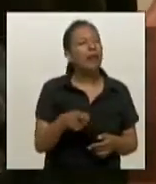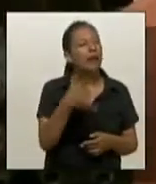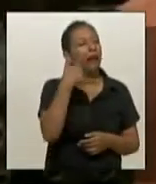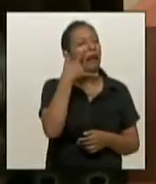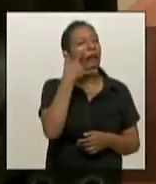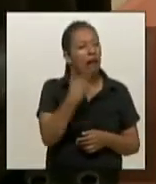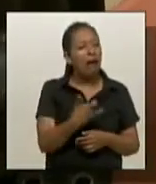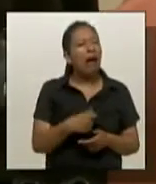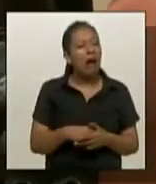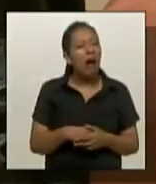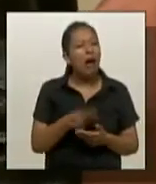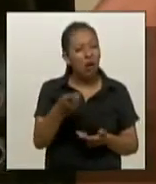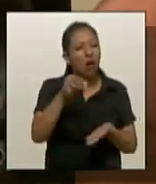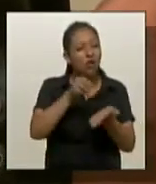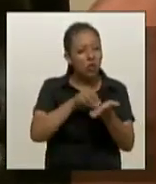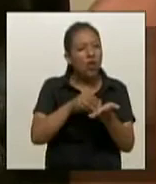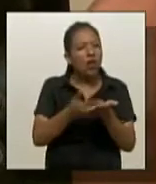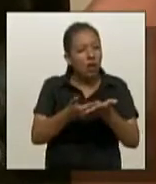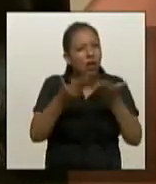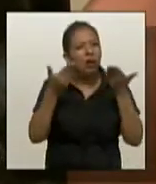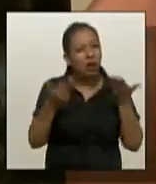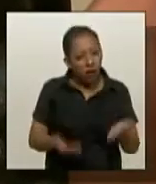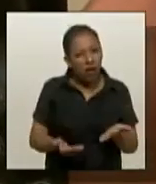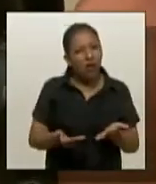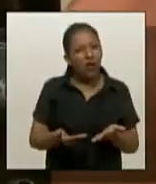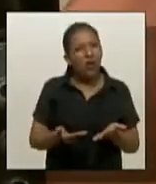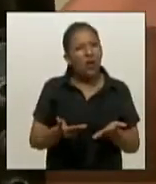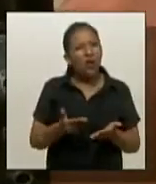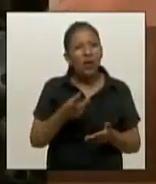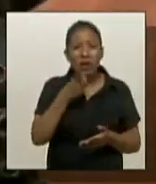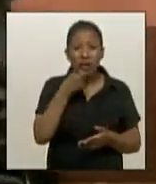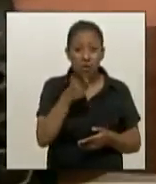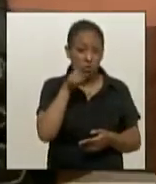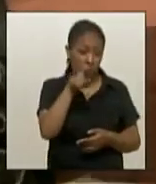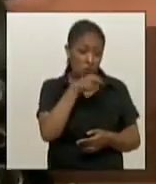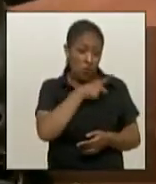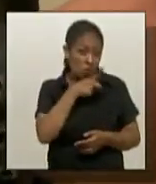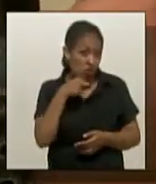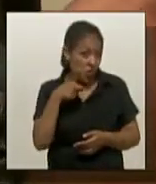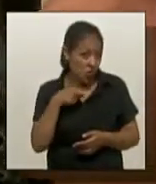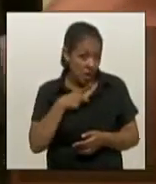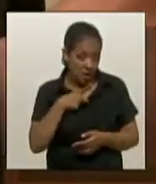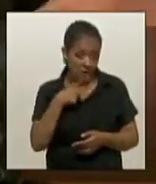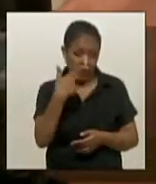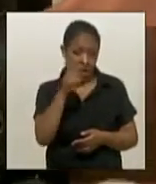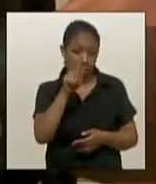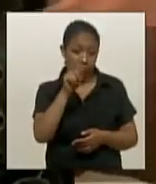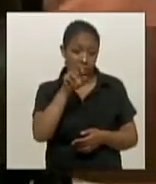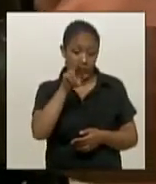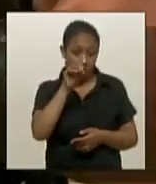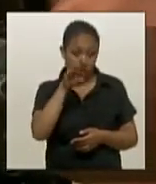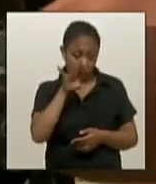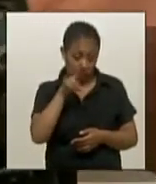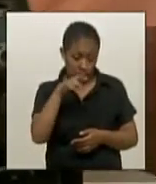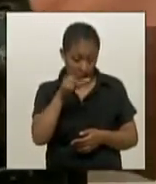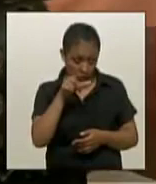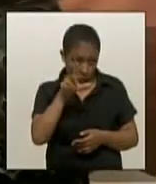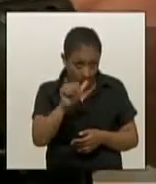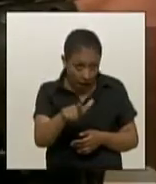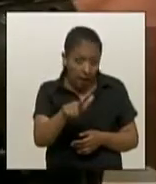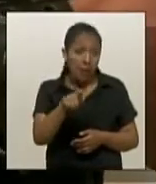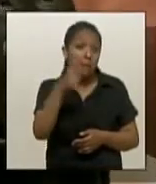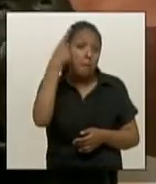todavía en la actualidad se defina que uno deba de ser heterosexual o tener una preferencia